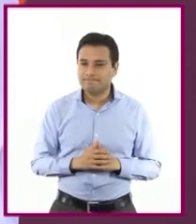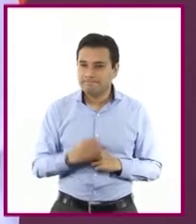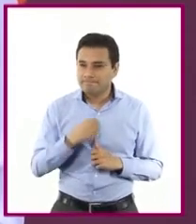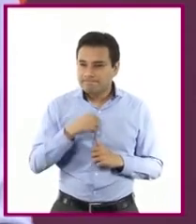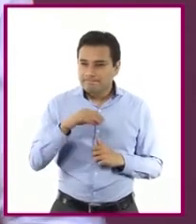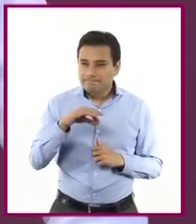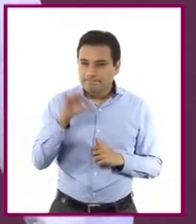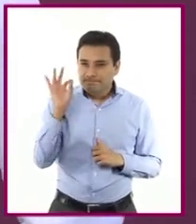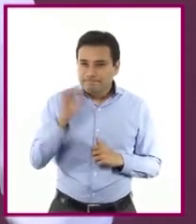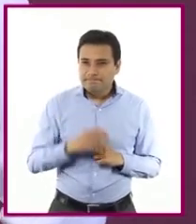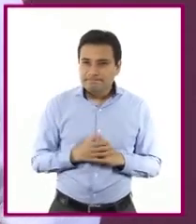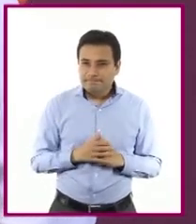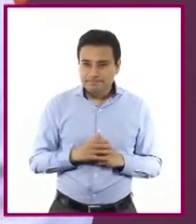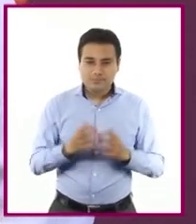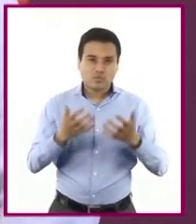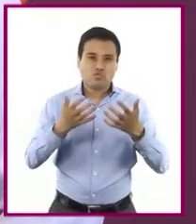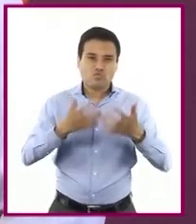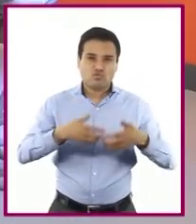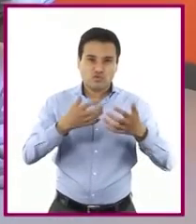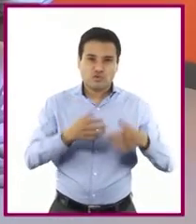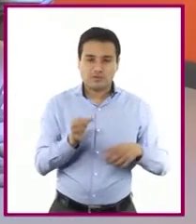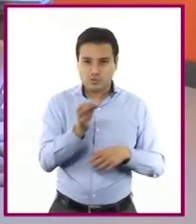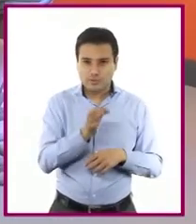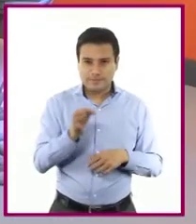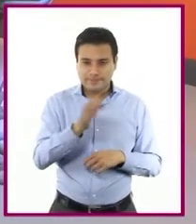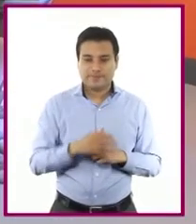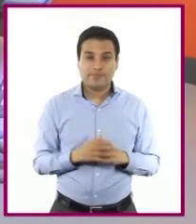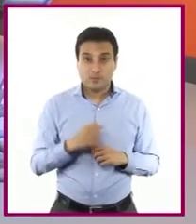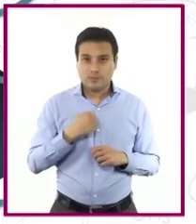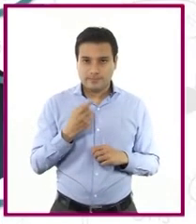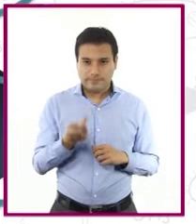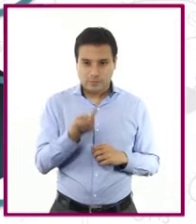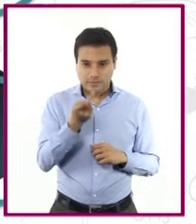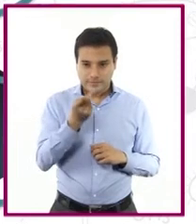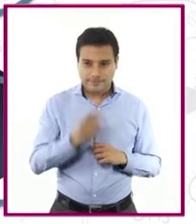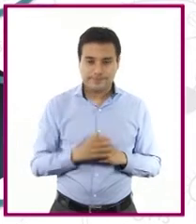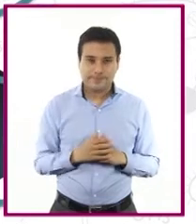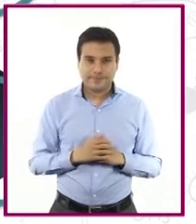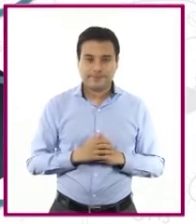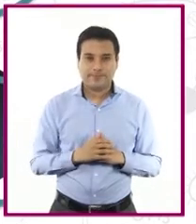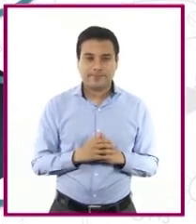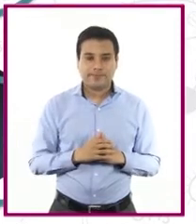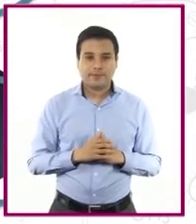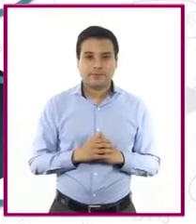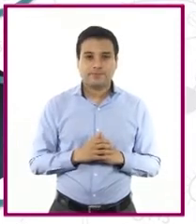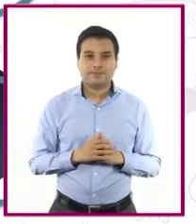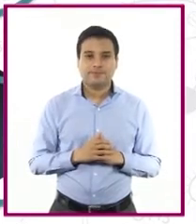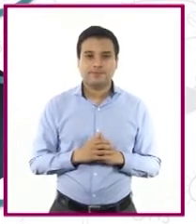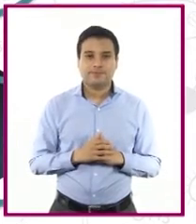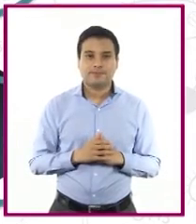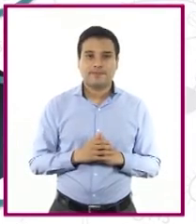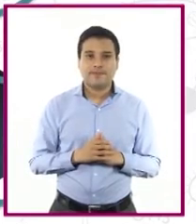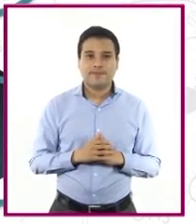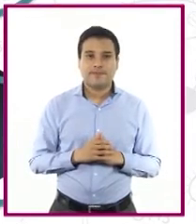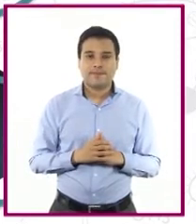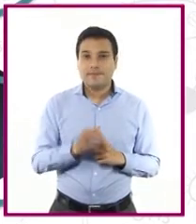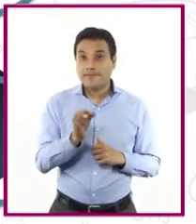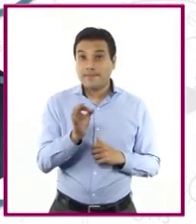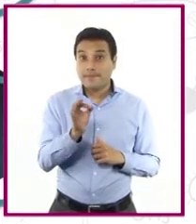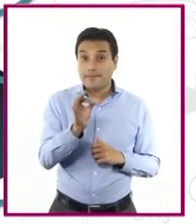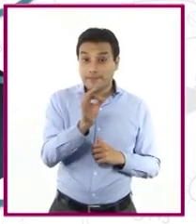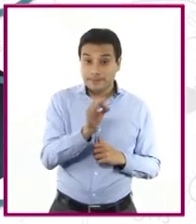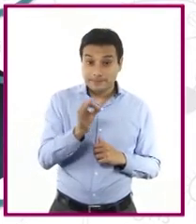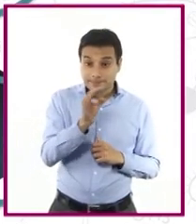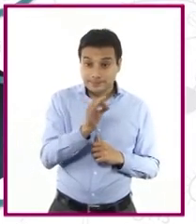Elegimos función celular. La pregunta dice, ¿cuáles son los nutrientes esenciales para